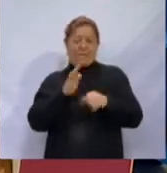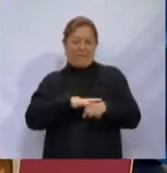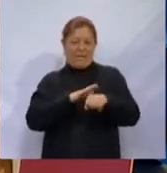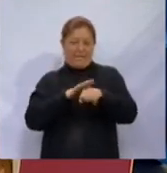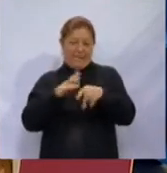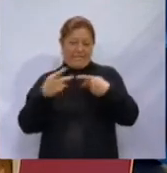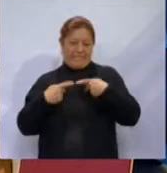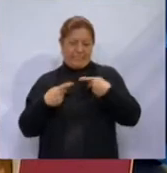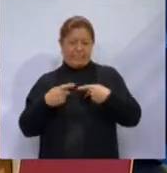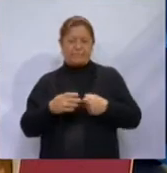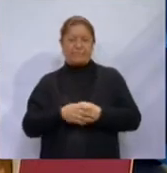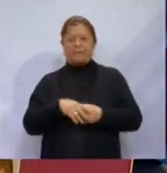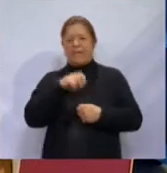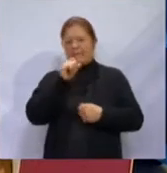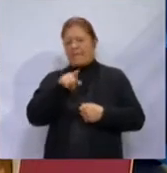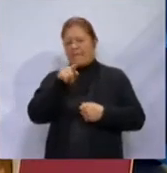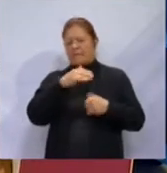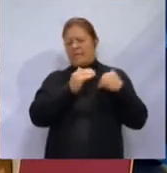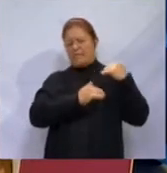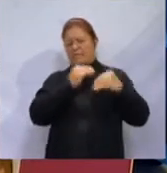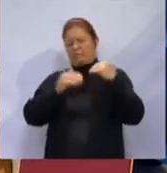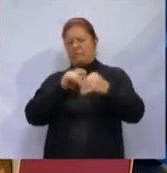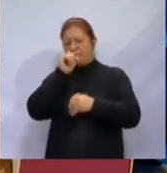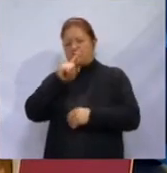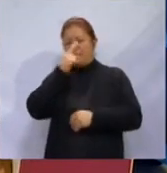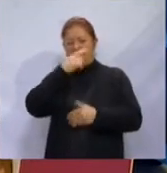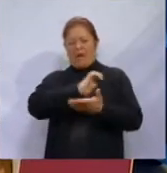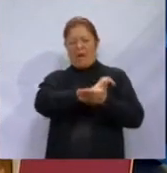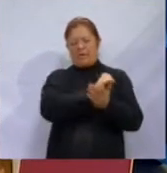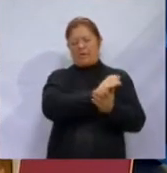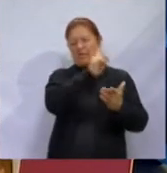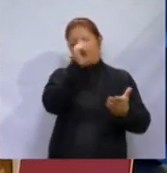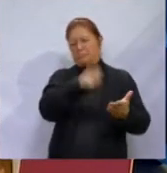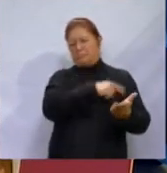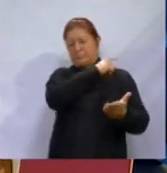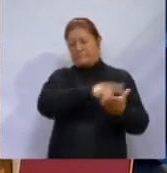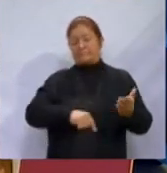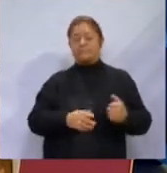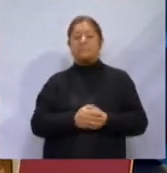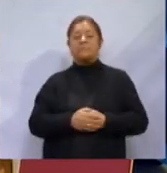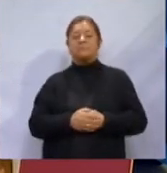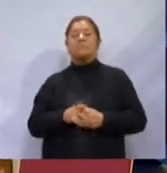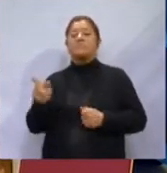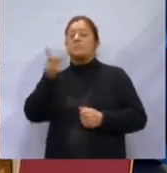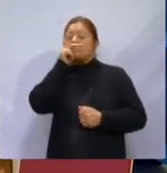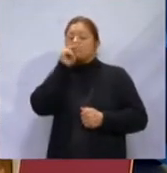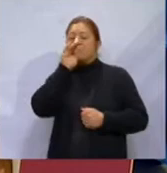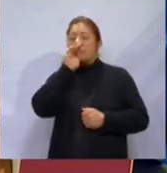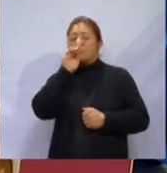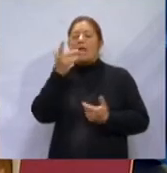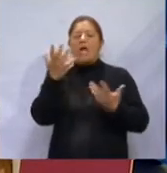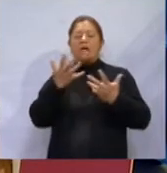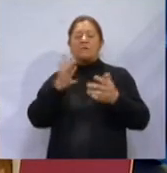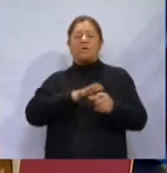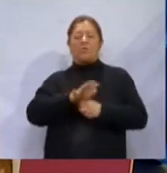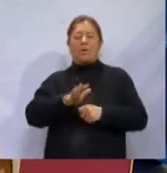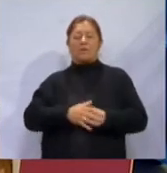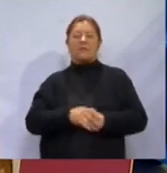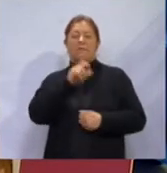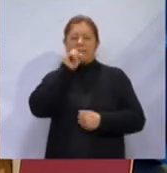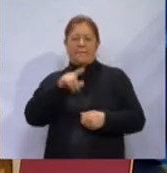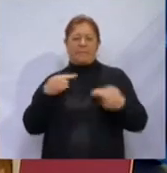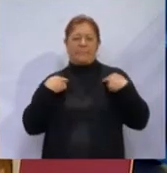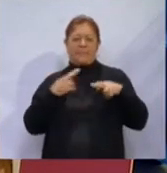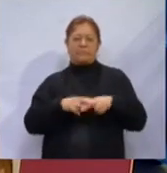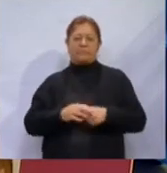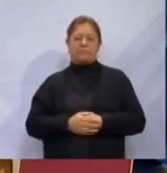hablando del mismo proceso para eliminar la discriminación, ¿cuál es el papel que juegan los papás y los maestros? Ah, bueno,